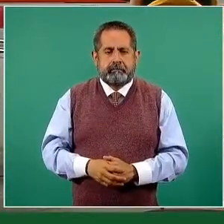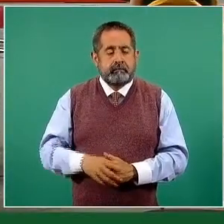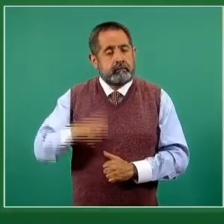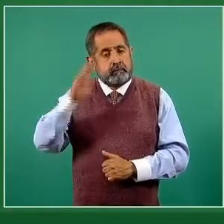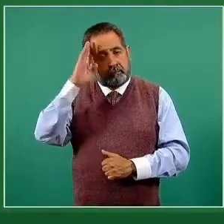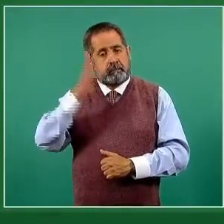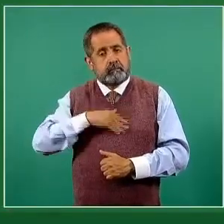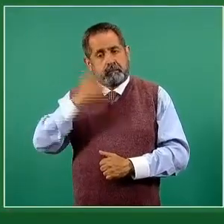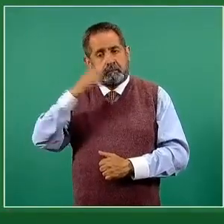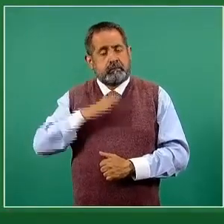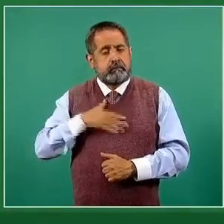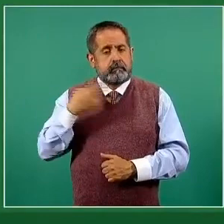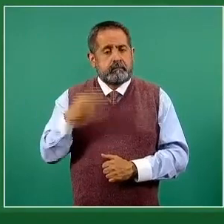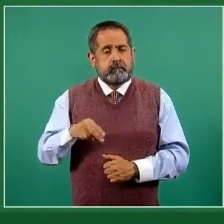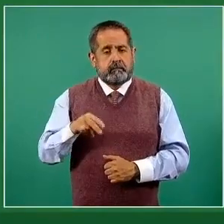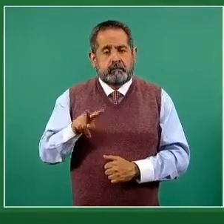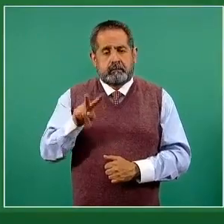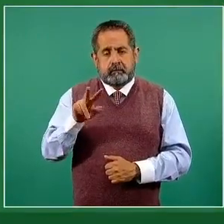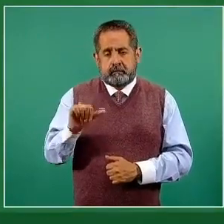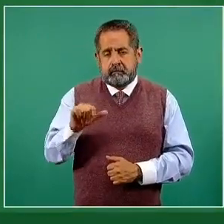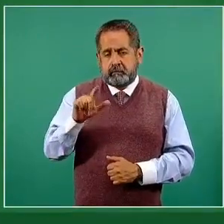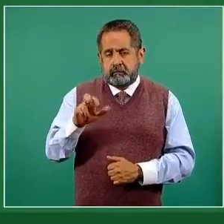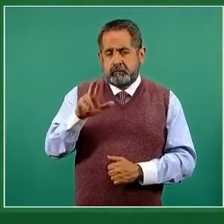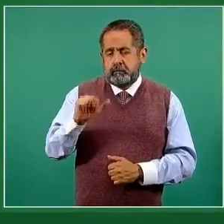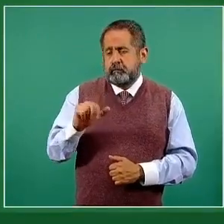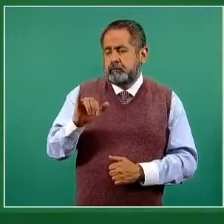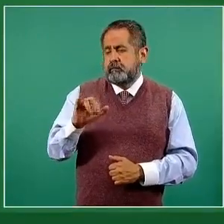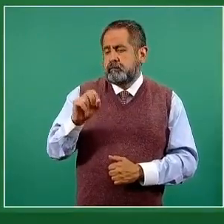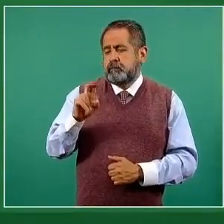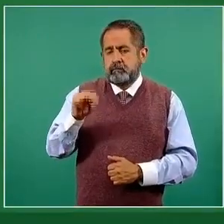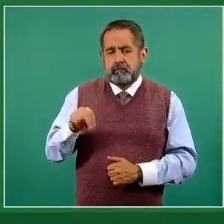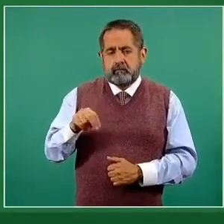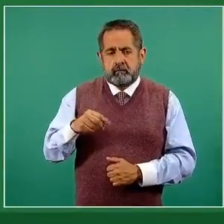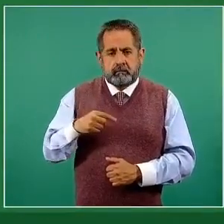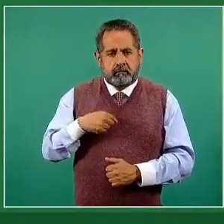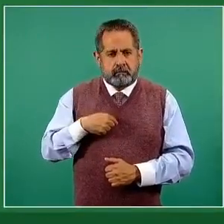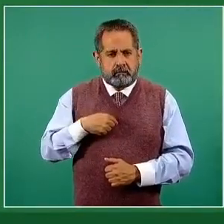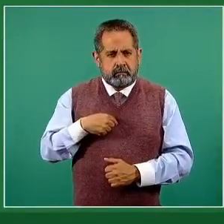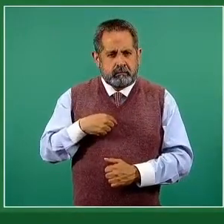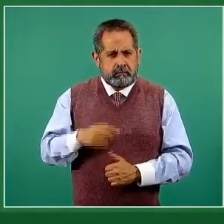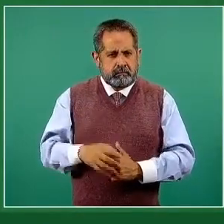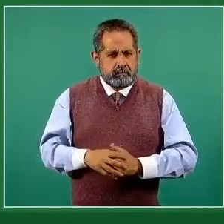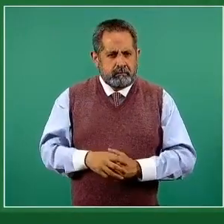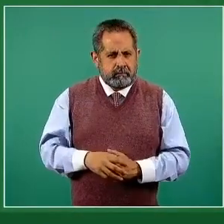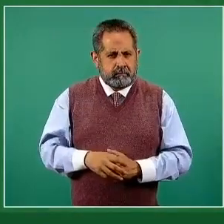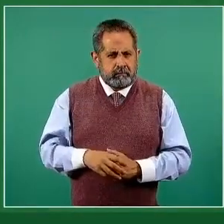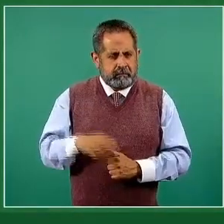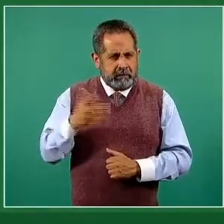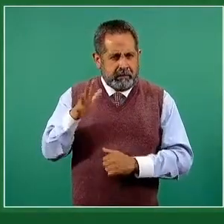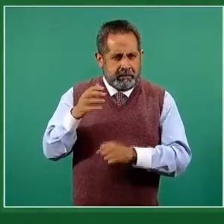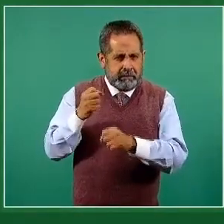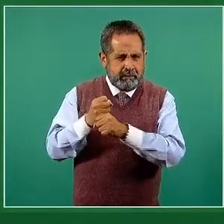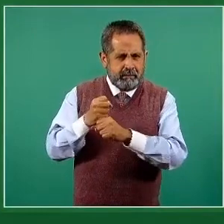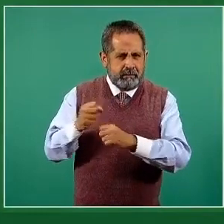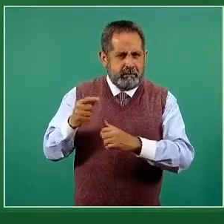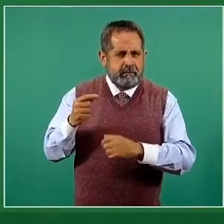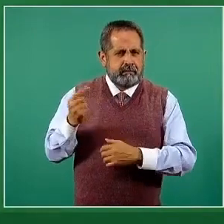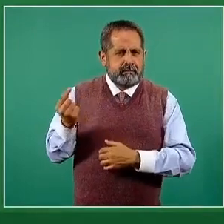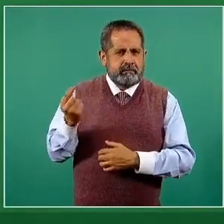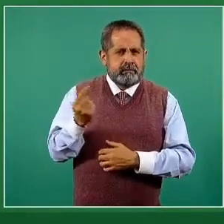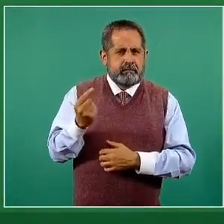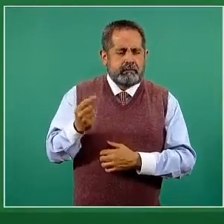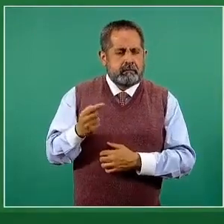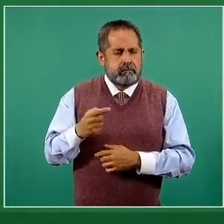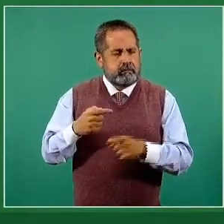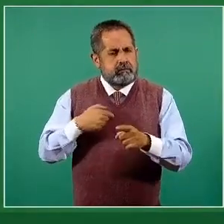Hola, buenas noches. Mi nombre es Valeria del Carmen Rincón Córdoba y tengo 15 años de edad. Mi pregunta es la siguiente.